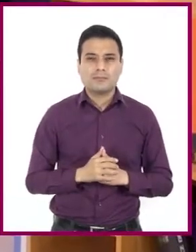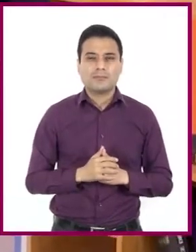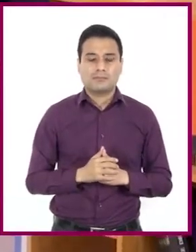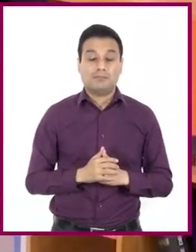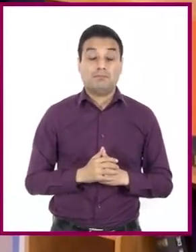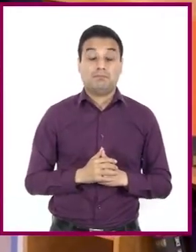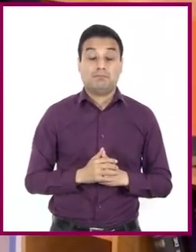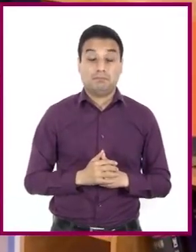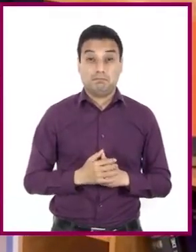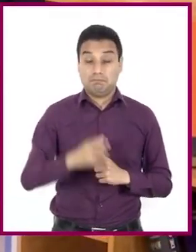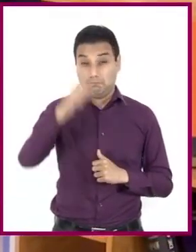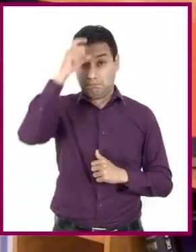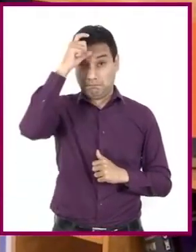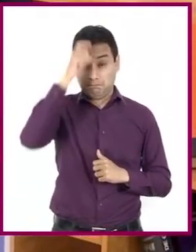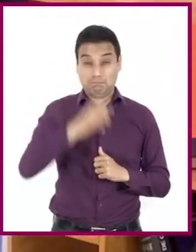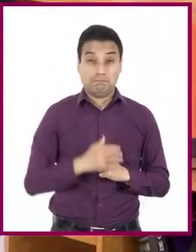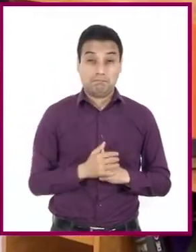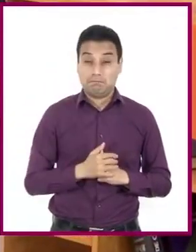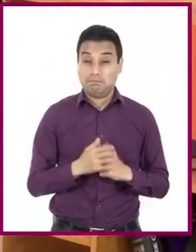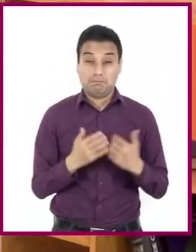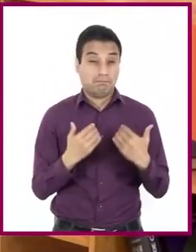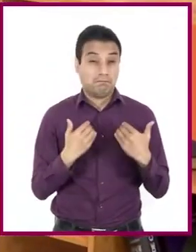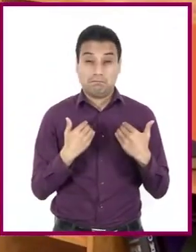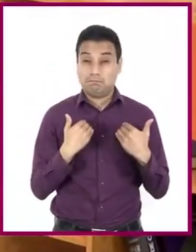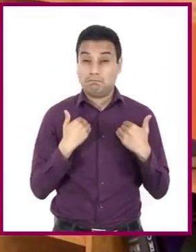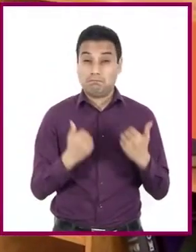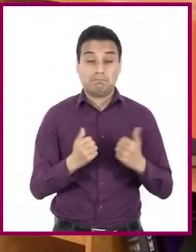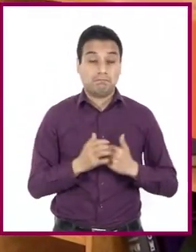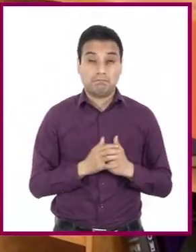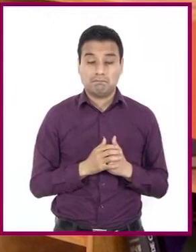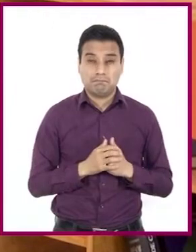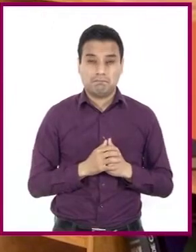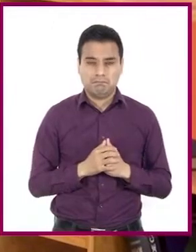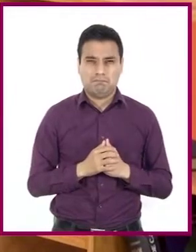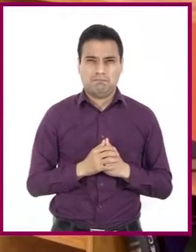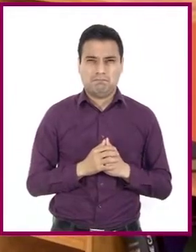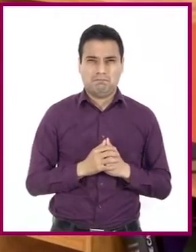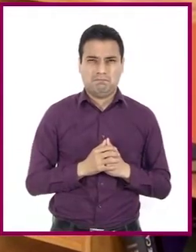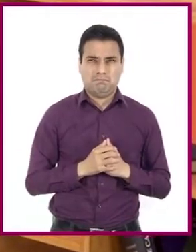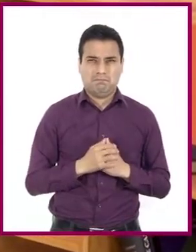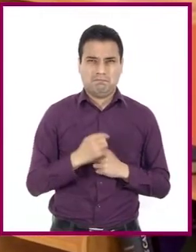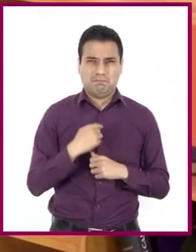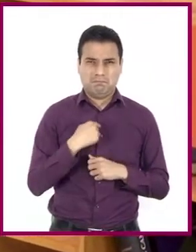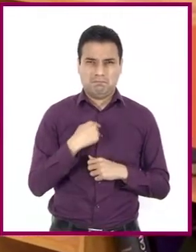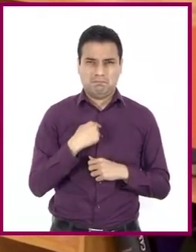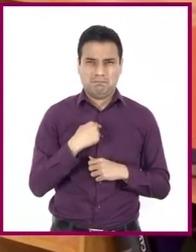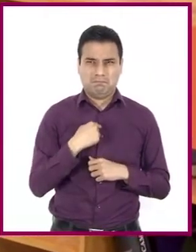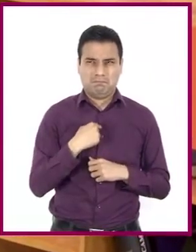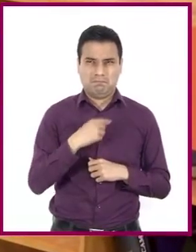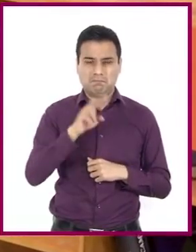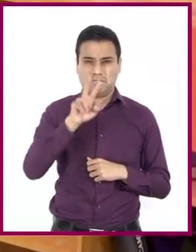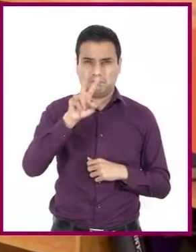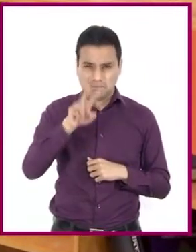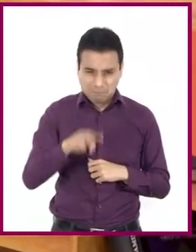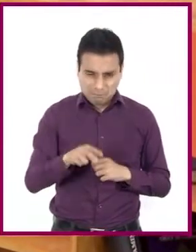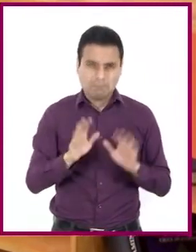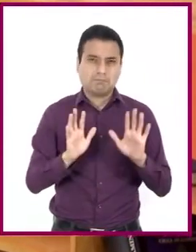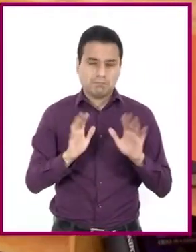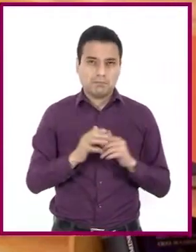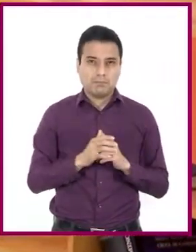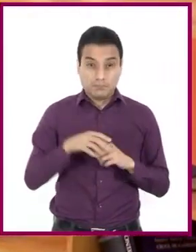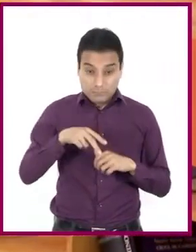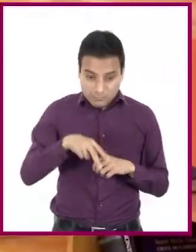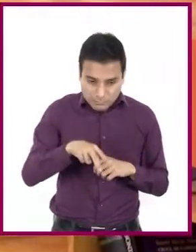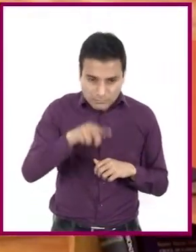Pues profesor, es difícil leerlo de la manera convencional, es decir, de arriba hacia abajo, pero si se lee de abajo hacia arriba,